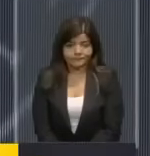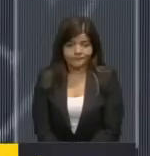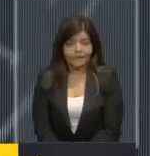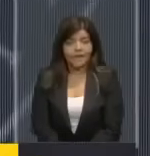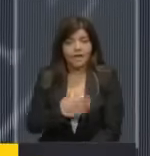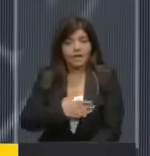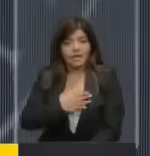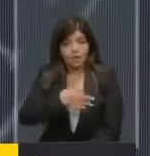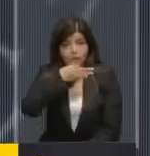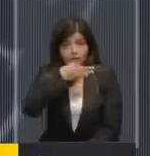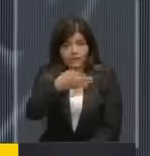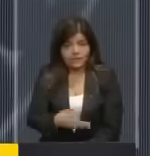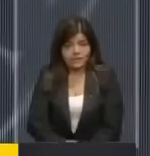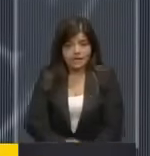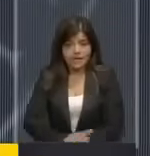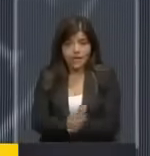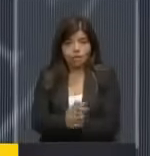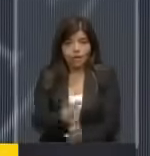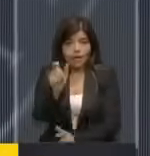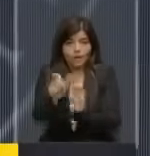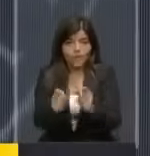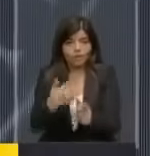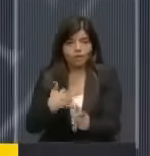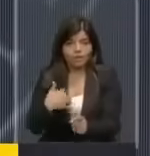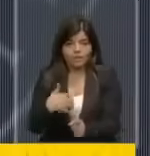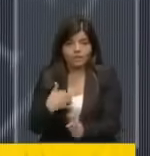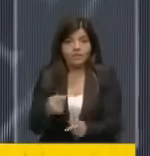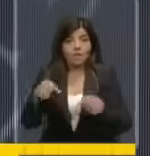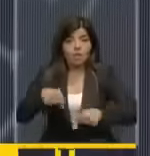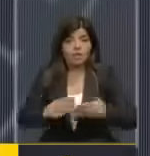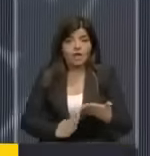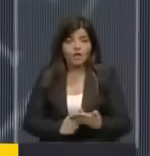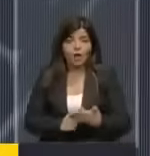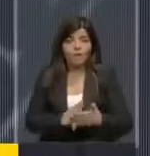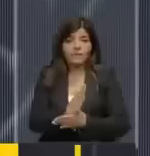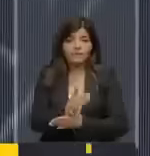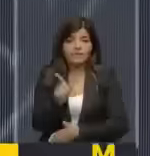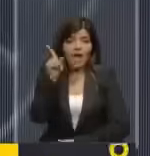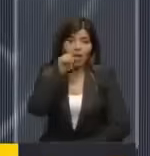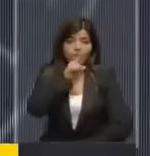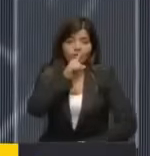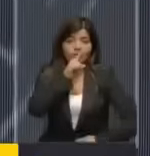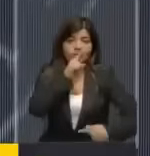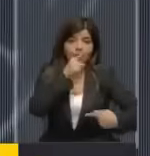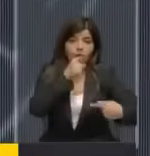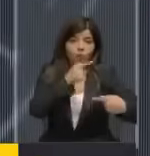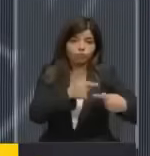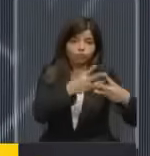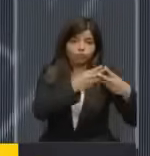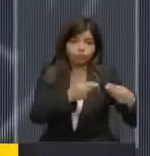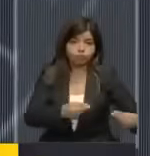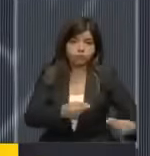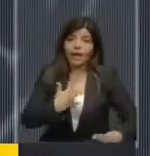Quiero decirle a todos los argentinos que hoy comienza el fin de la decadencia argentina.